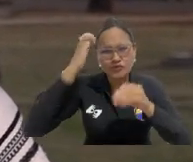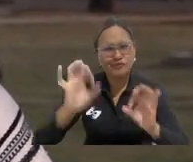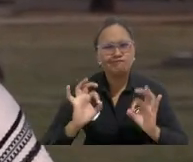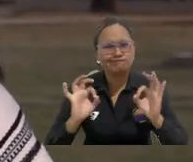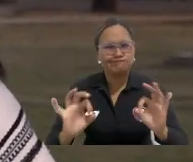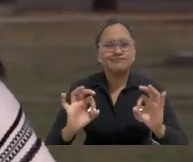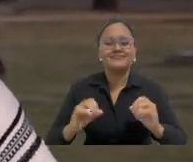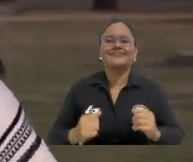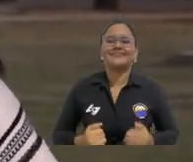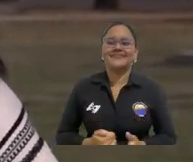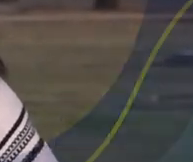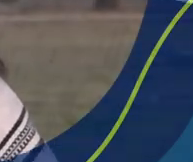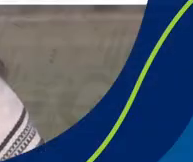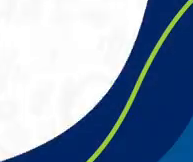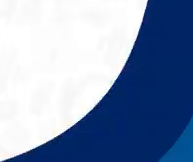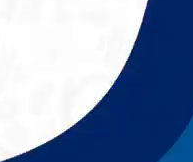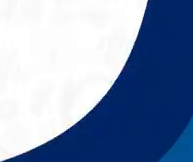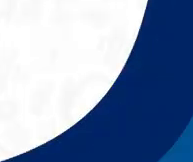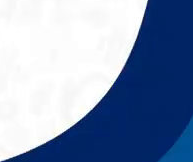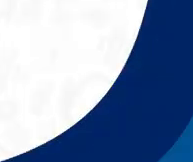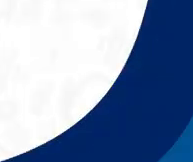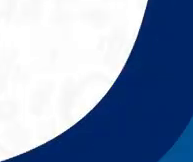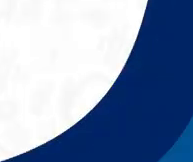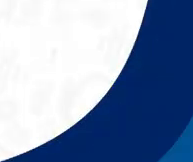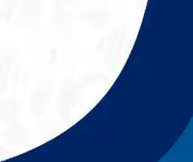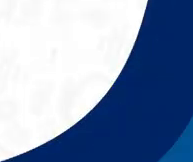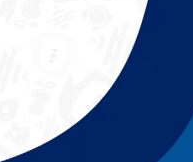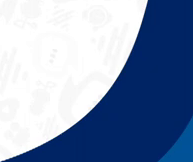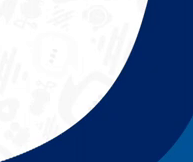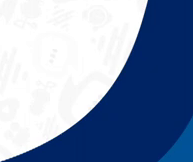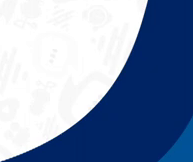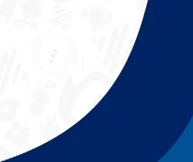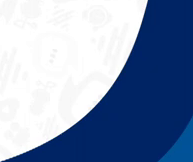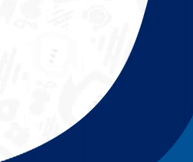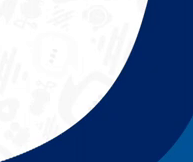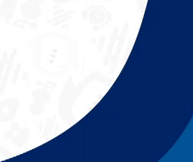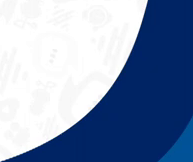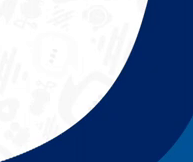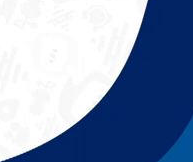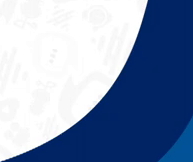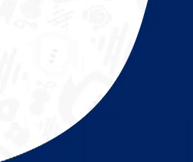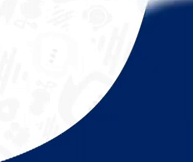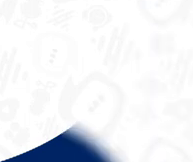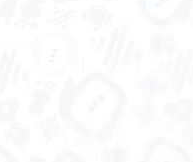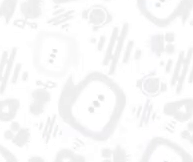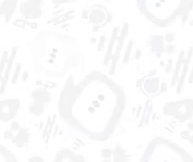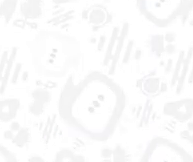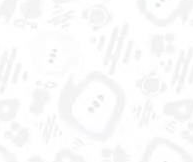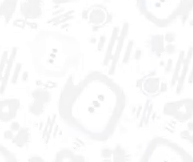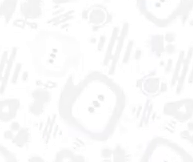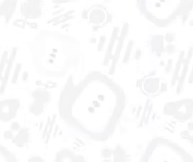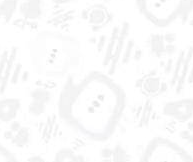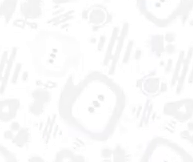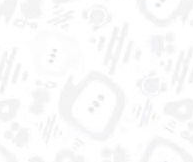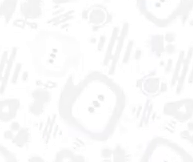docentes que tenemos la universidad Universidad del Magdalena aún más incluyente e innovadora